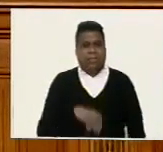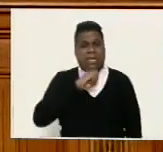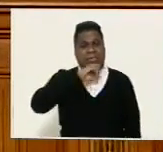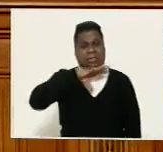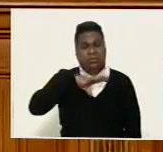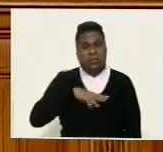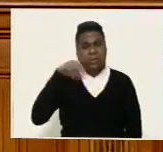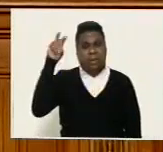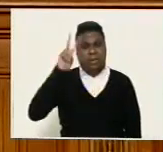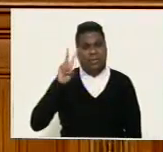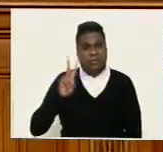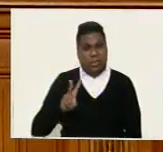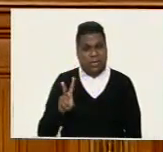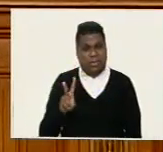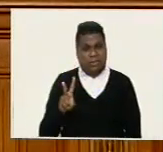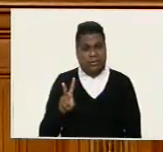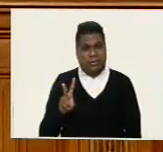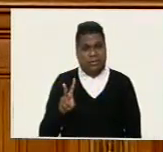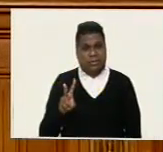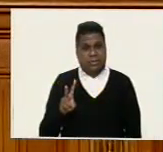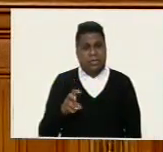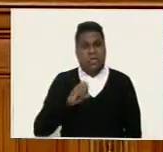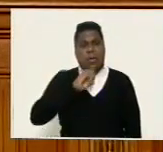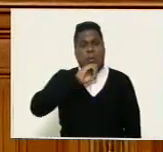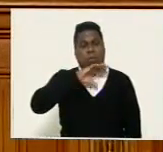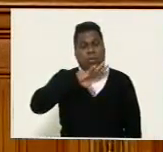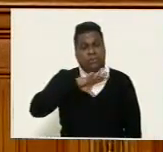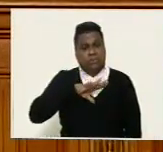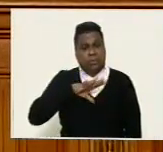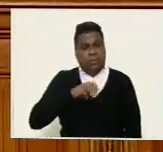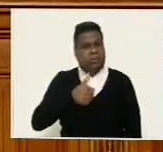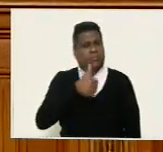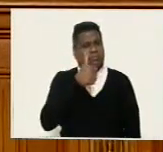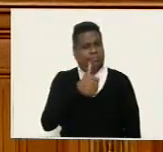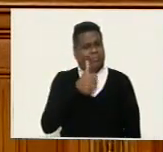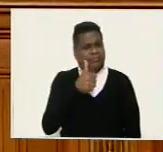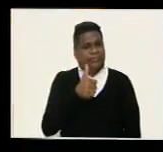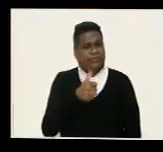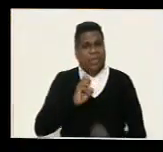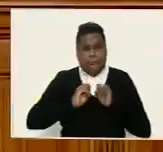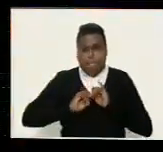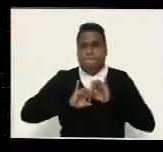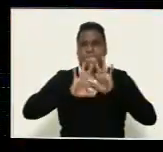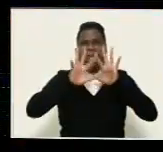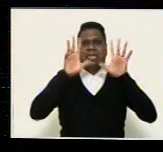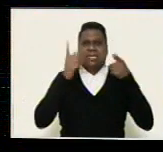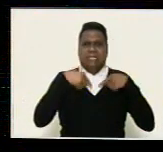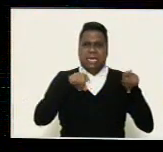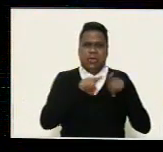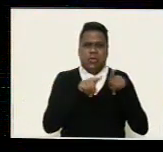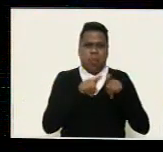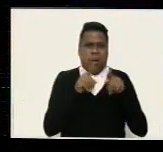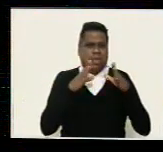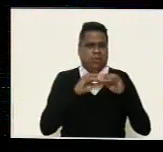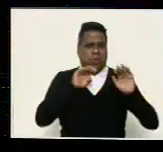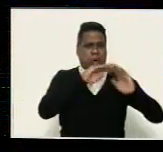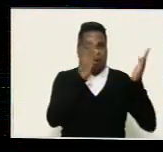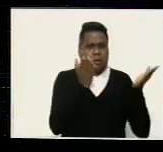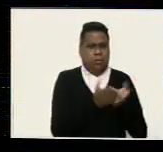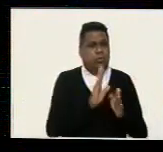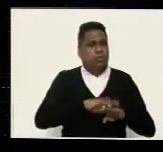historia venezolana es una historia rutilante que brilla en el firmamento del mundo,